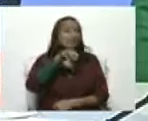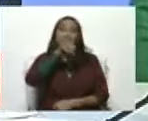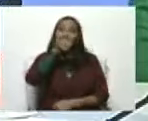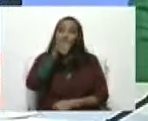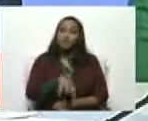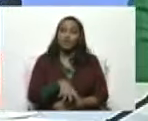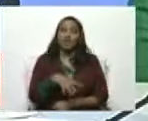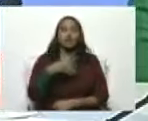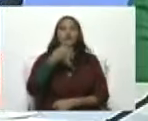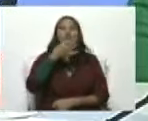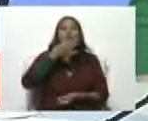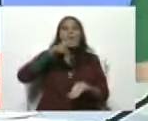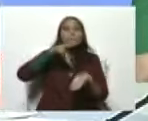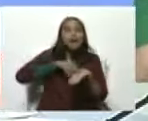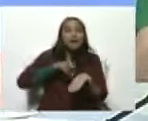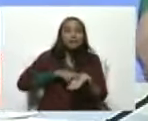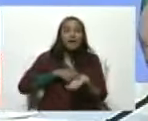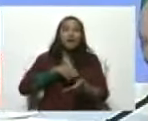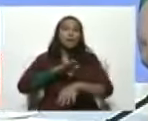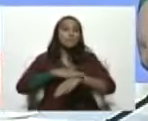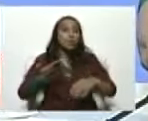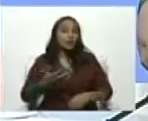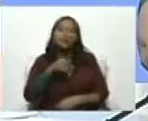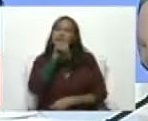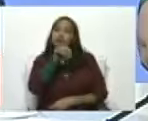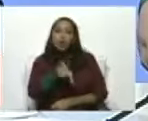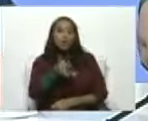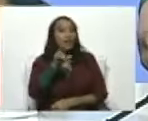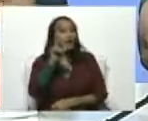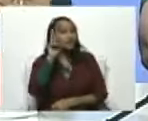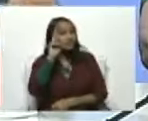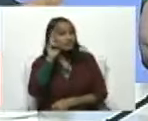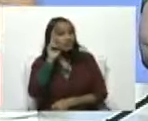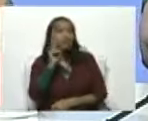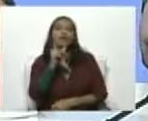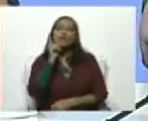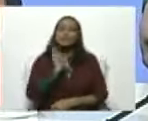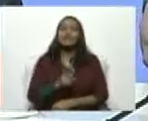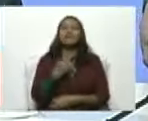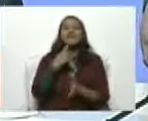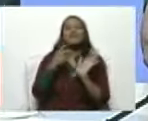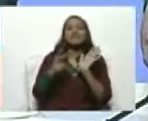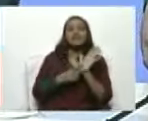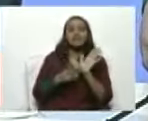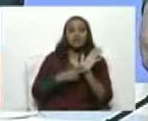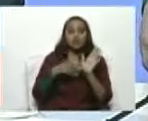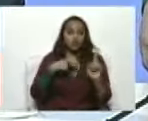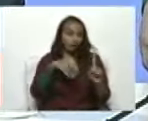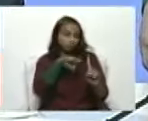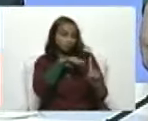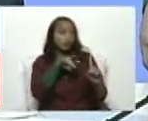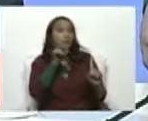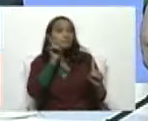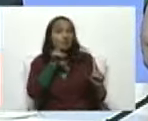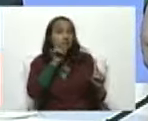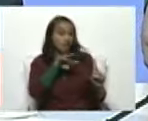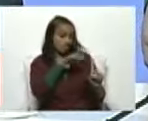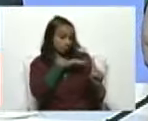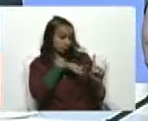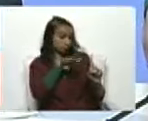Con verdades, porque los argumentos tienen que ser verdades. Usted no va a convencer a nadie con mentiras, ¿verdad?